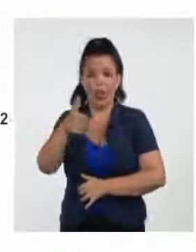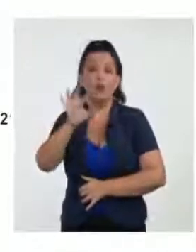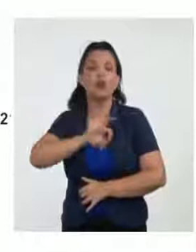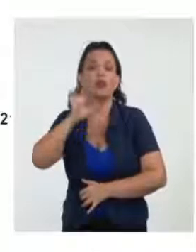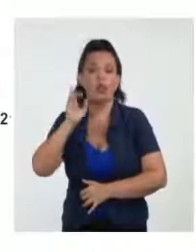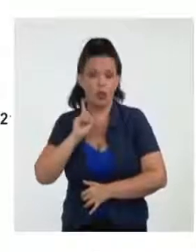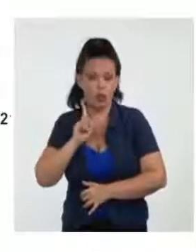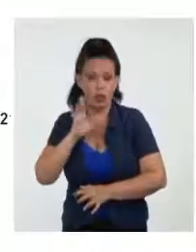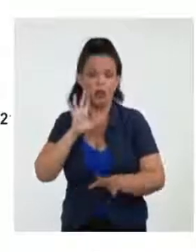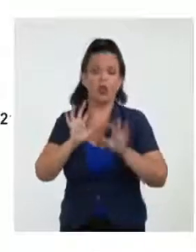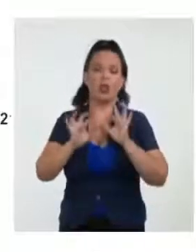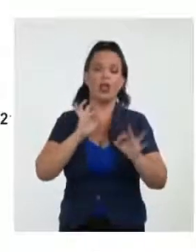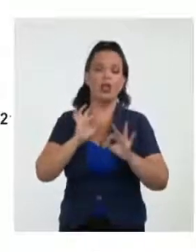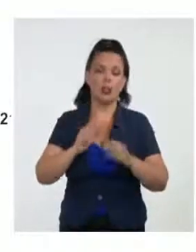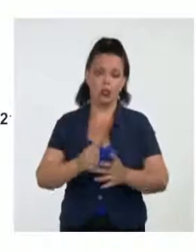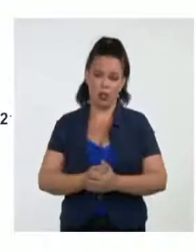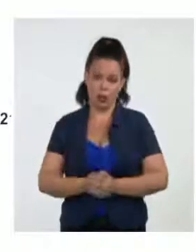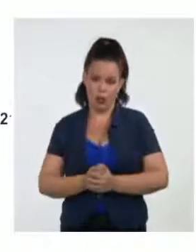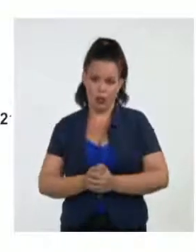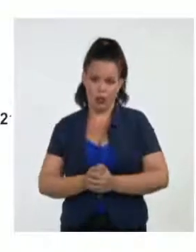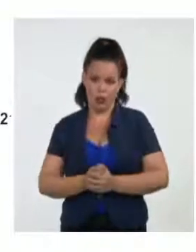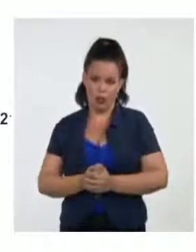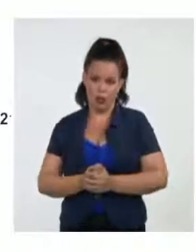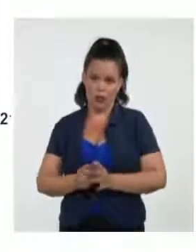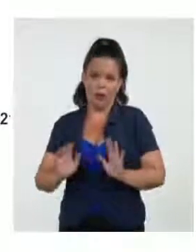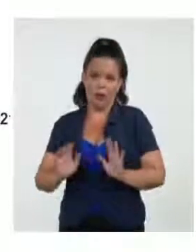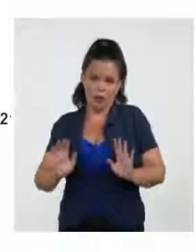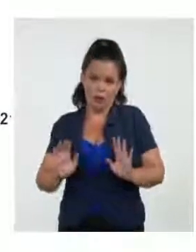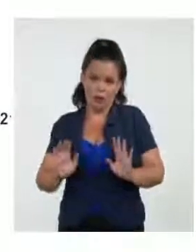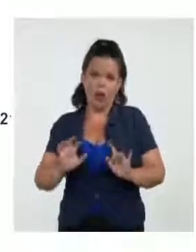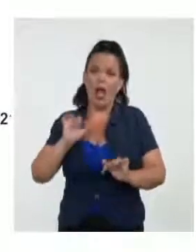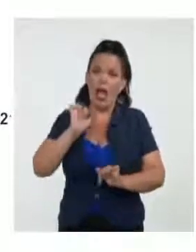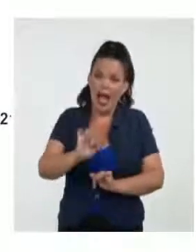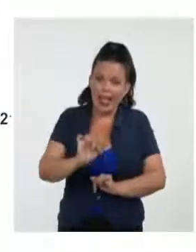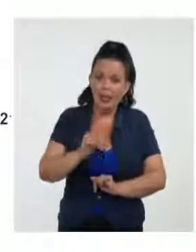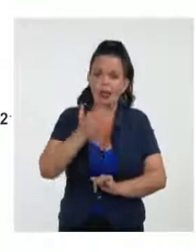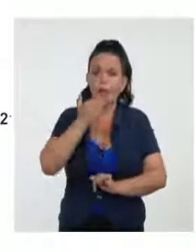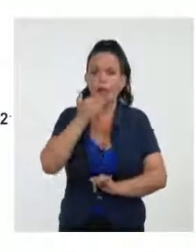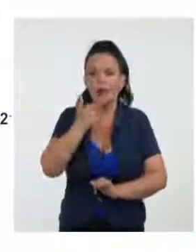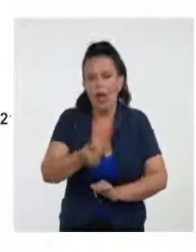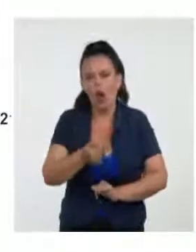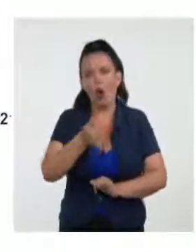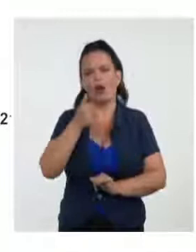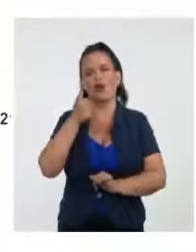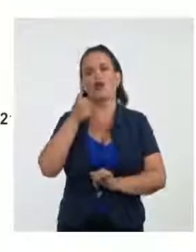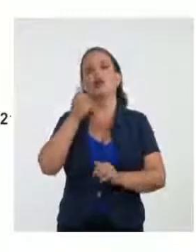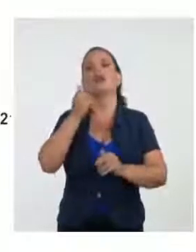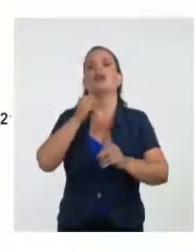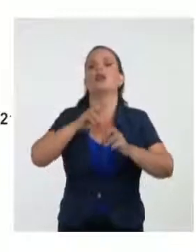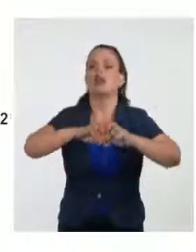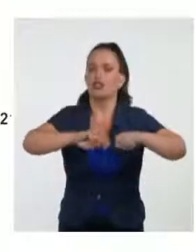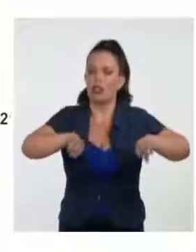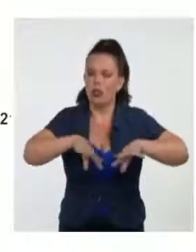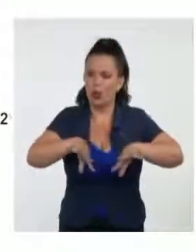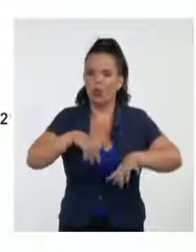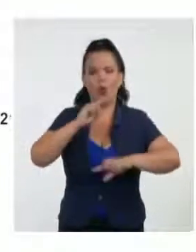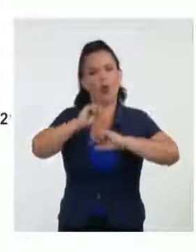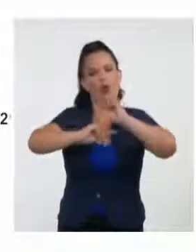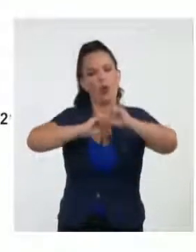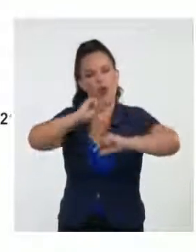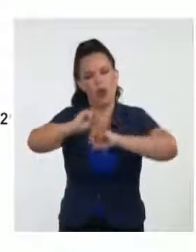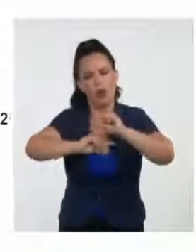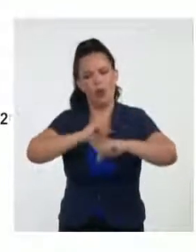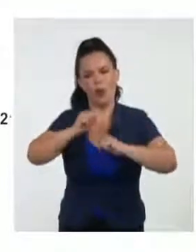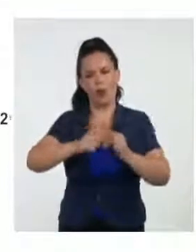Y las mejoras son muy notables, aunque todavía son insatisfactorias, porque se